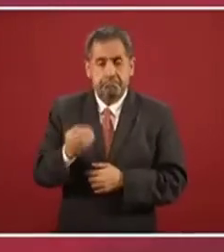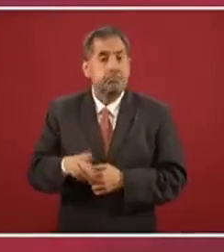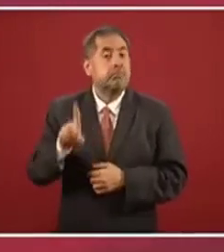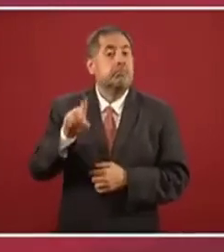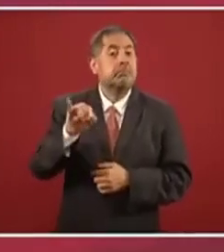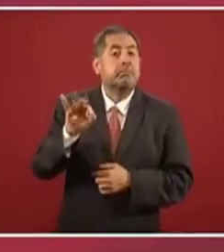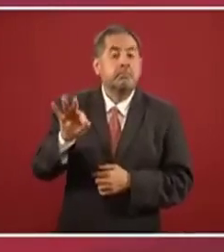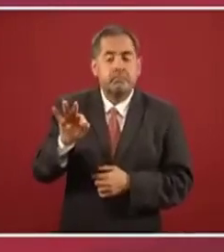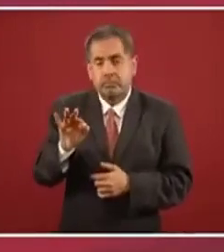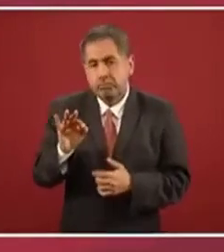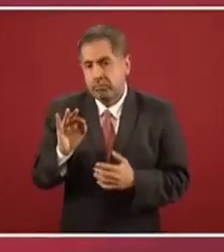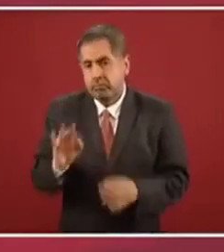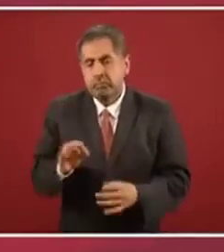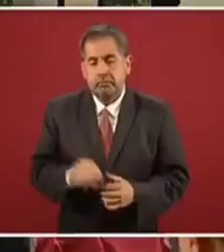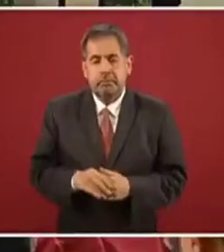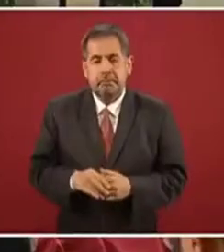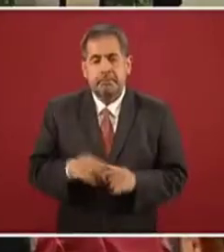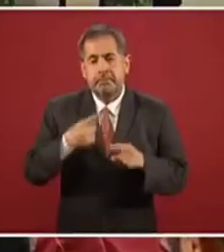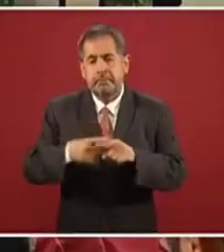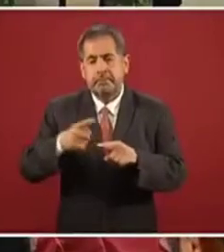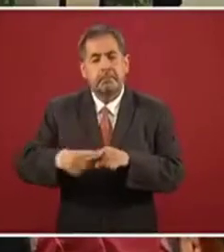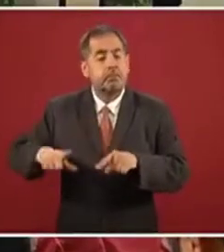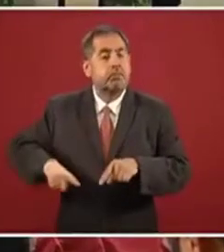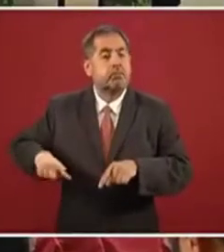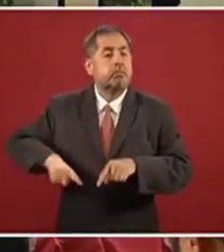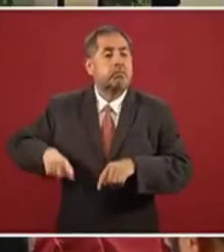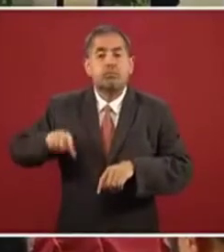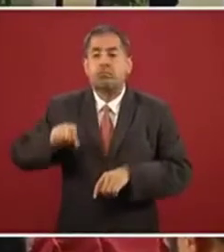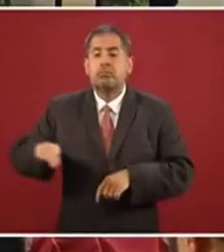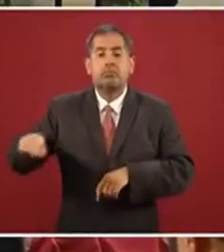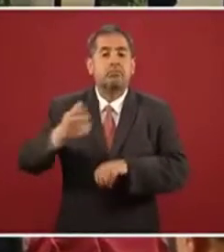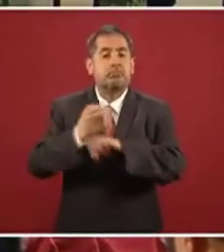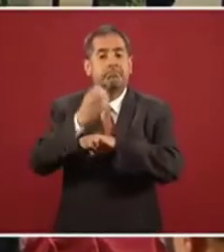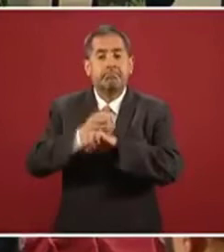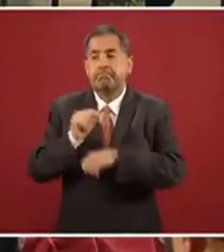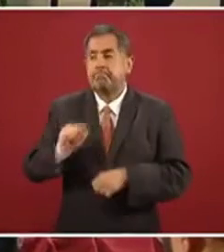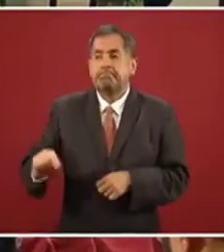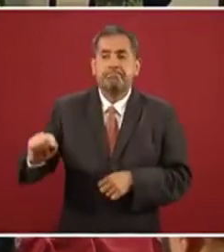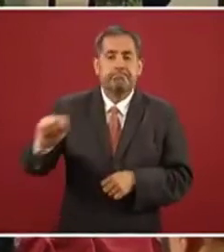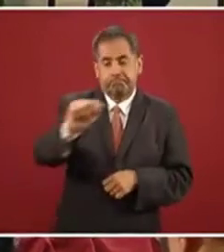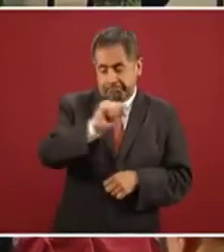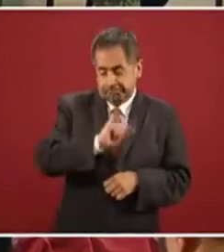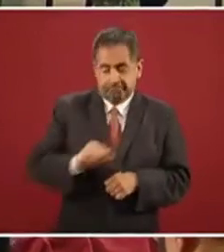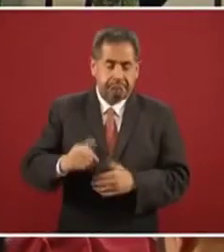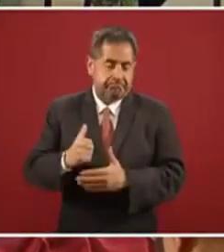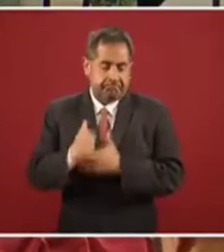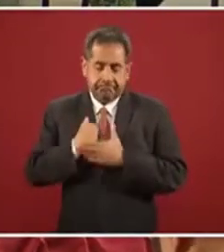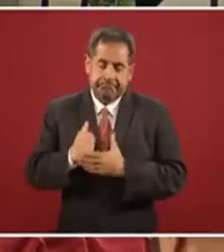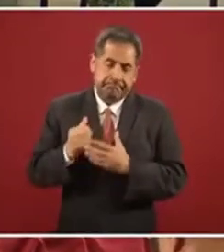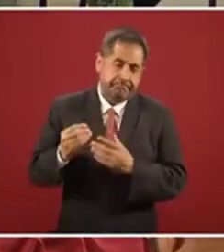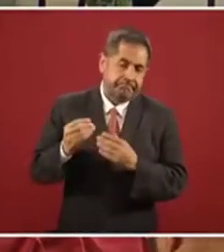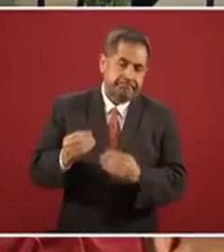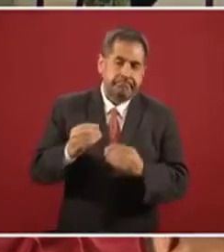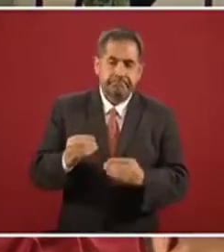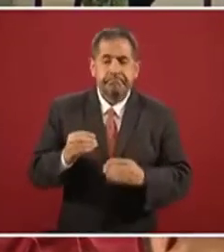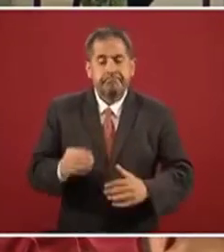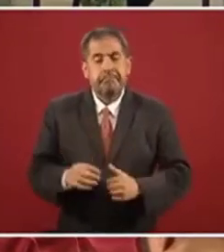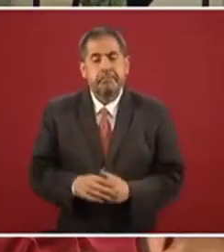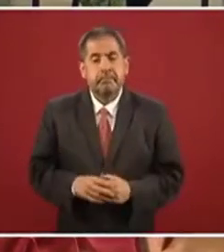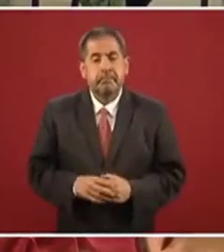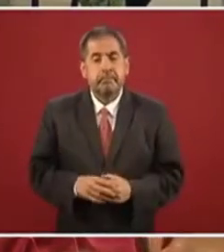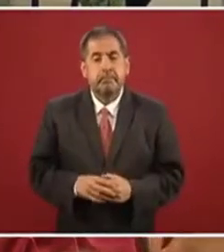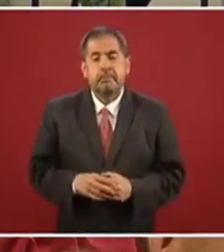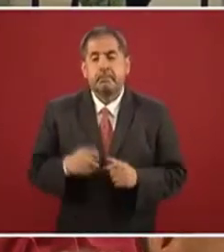DIF, de los gobiernos estatales, nos han ayudado muchísimo,